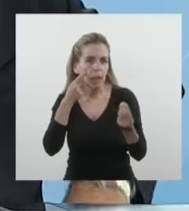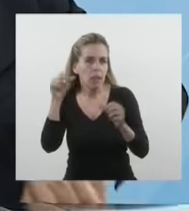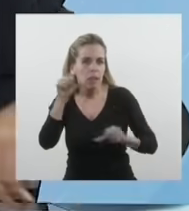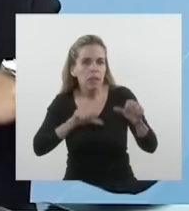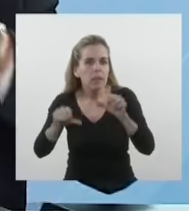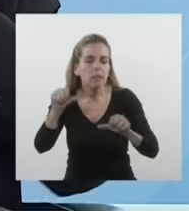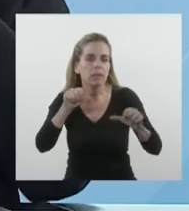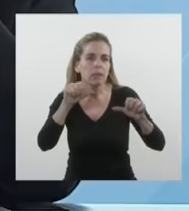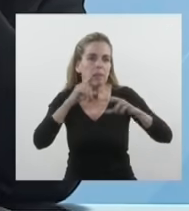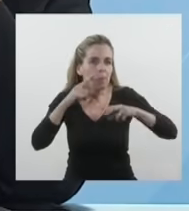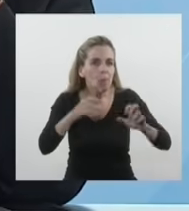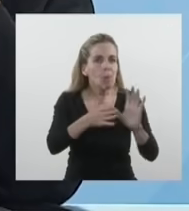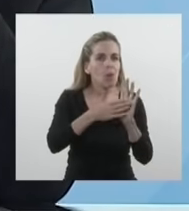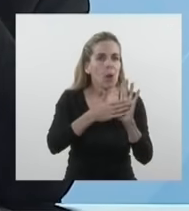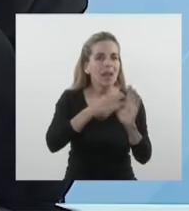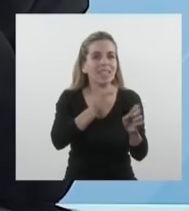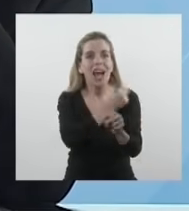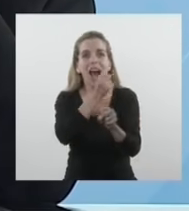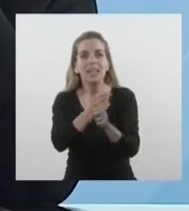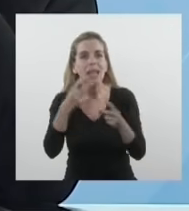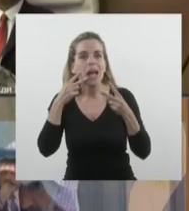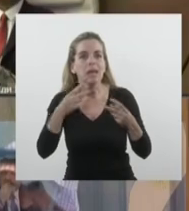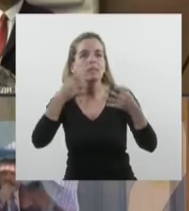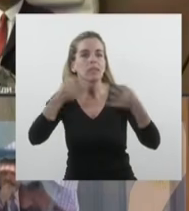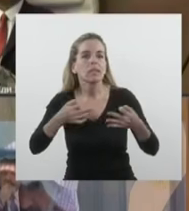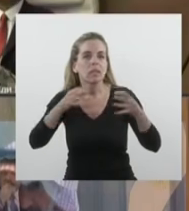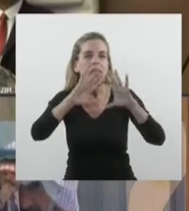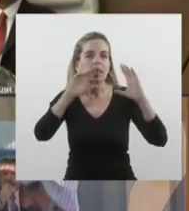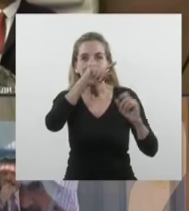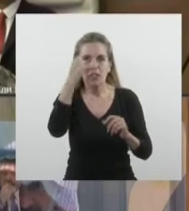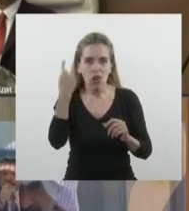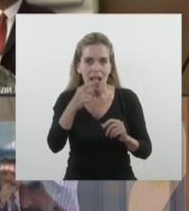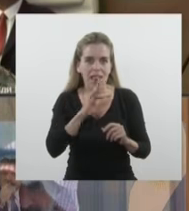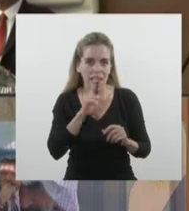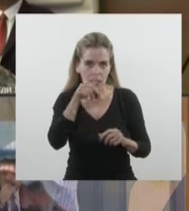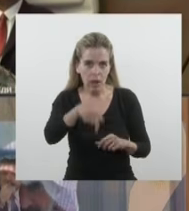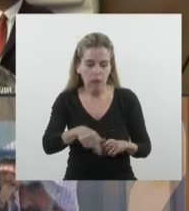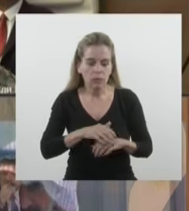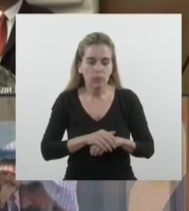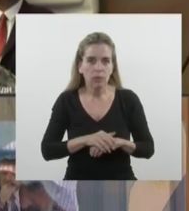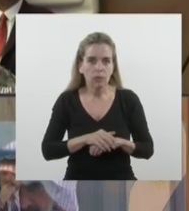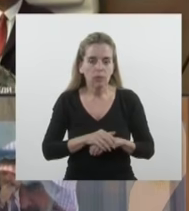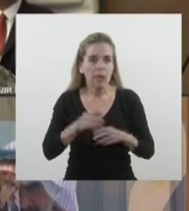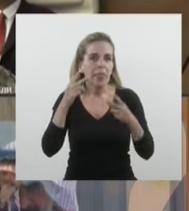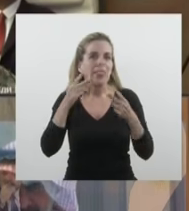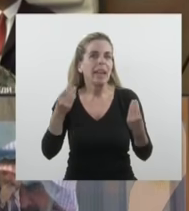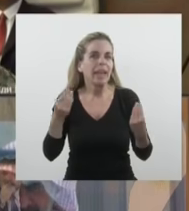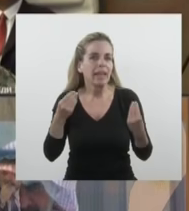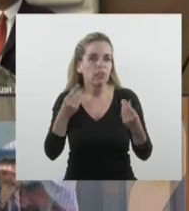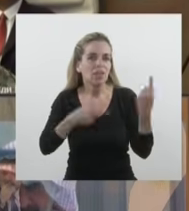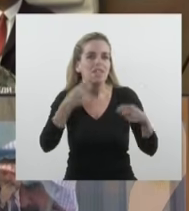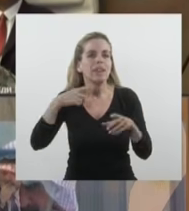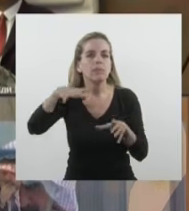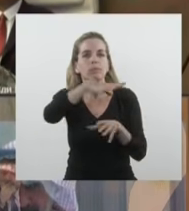el reconocimiento de nacional de parte de la comunidad científica